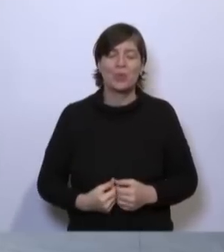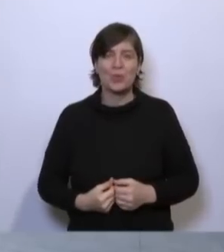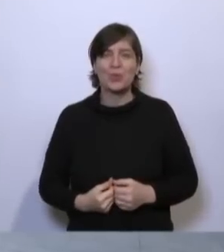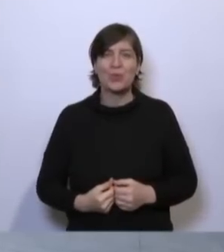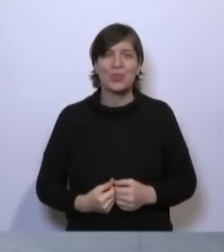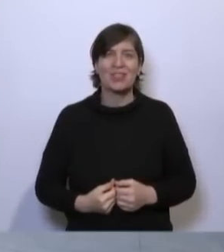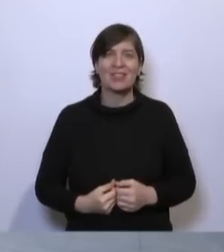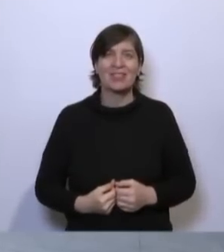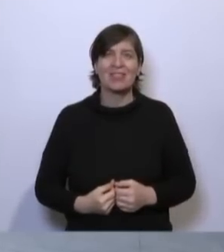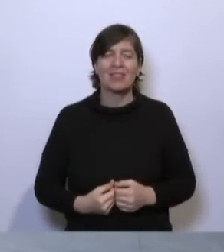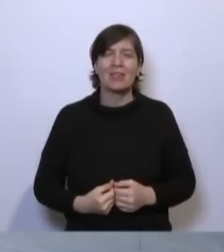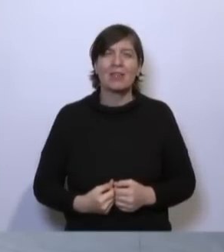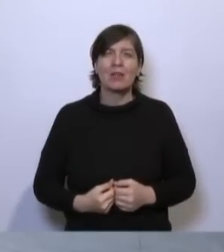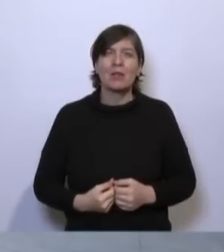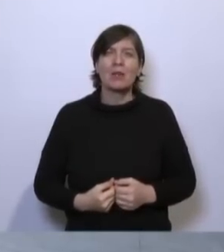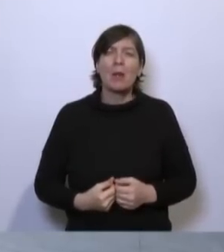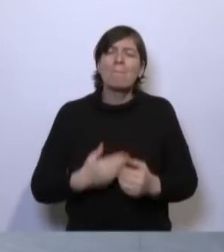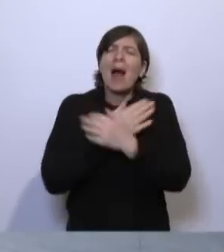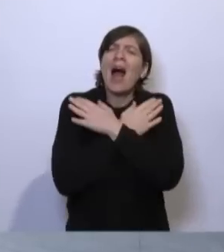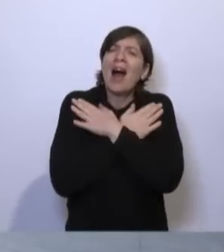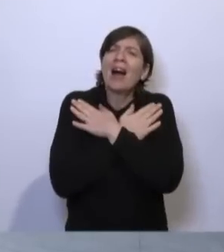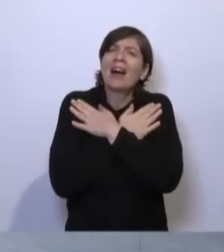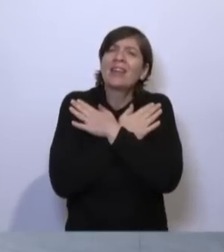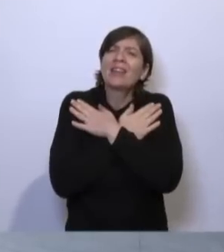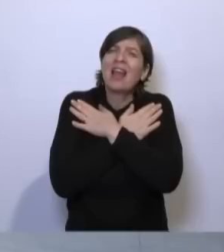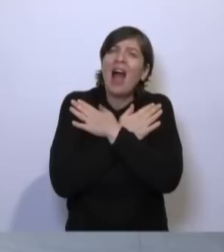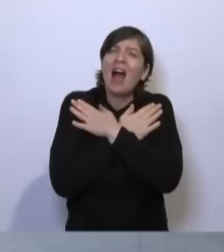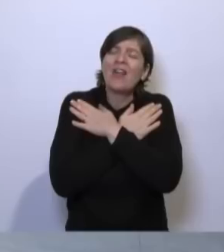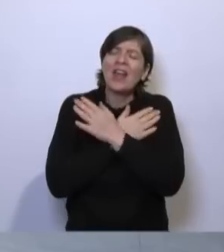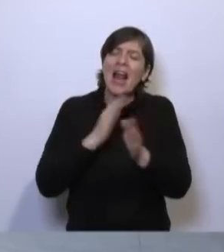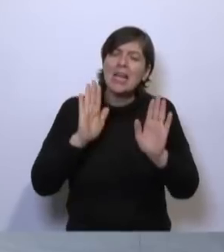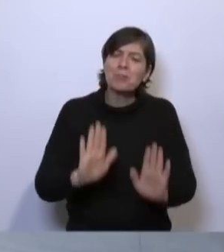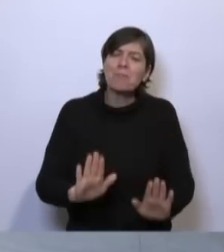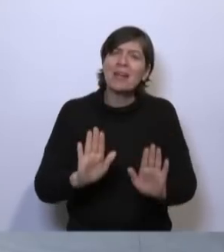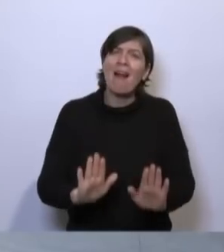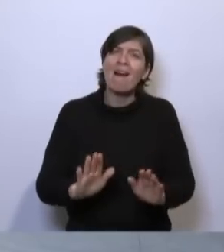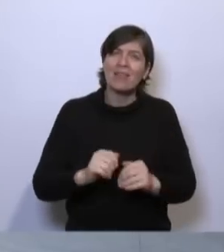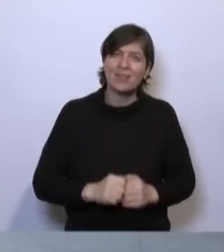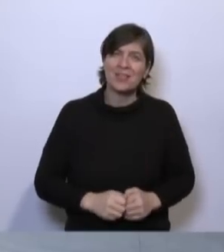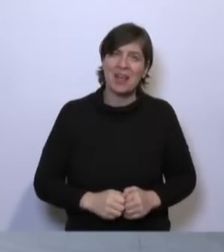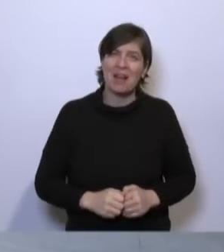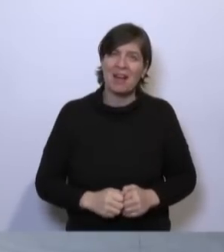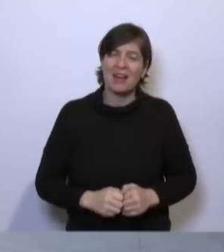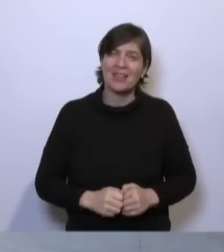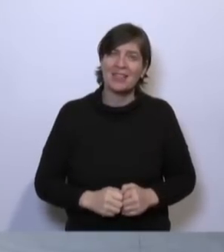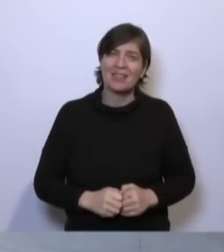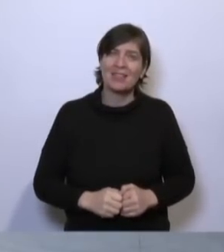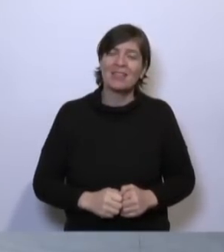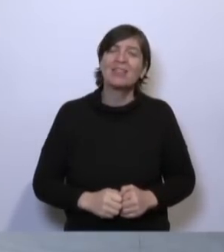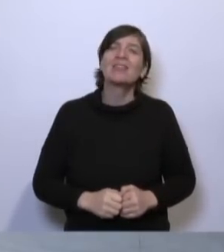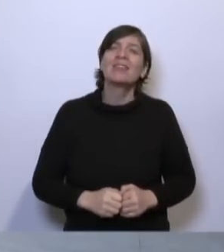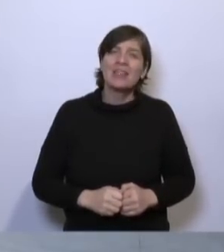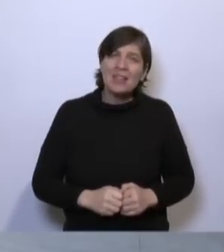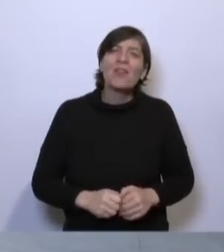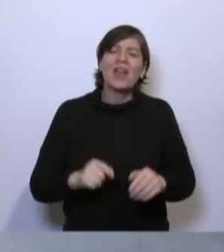presidida por Monseñor Jorge Ignacio García Cuerva, Arzobispo de Buenos Aires y Primado de la